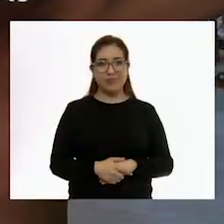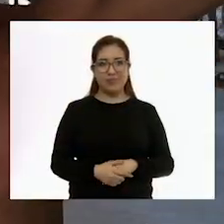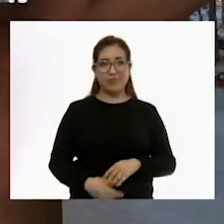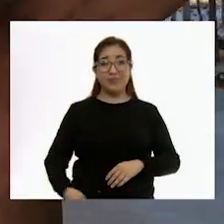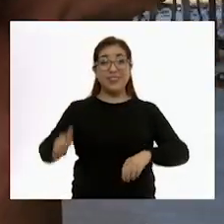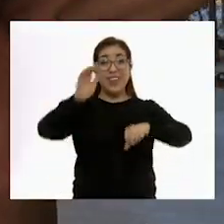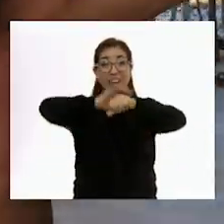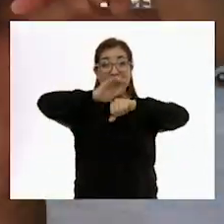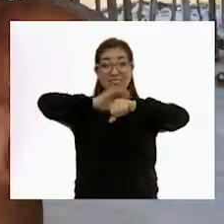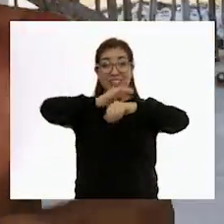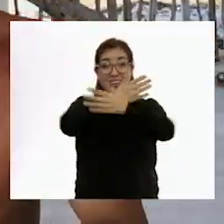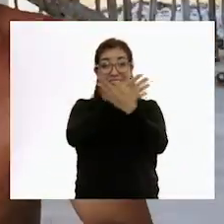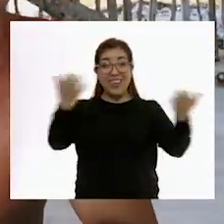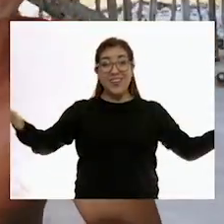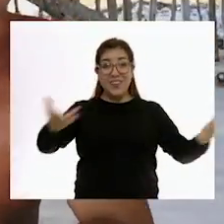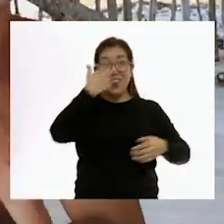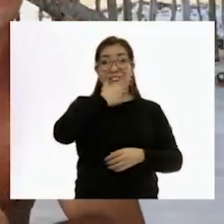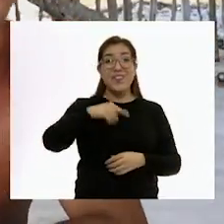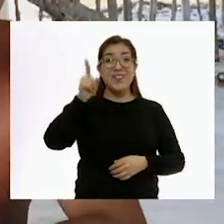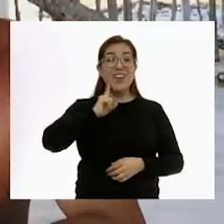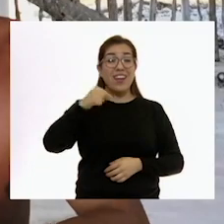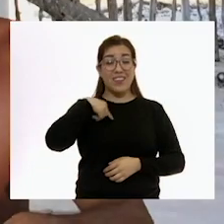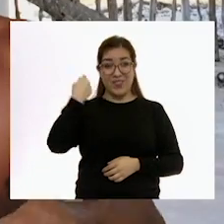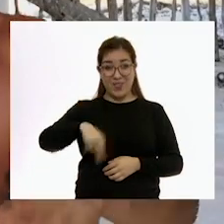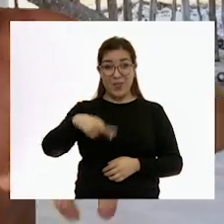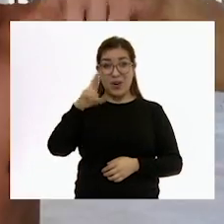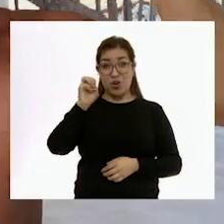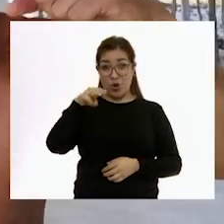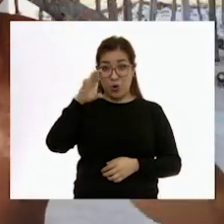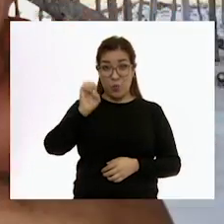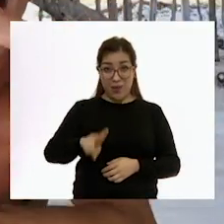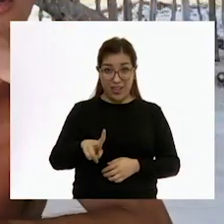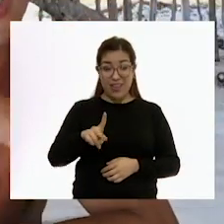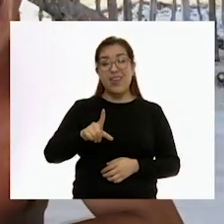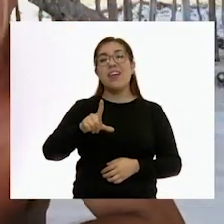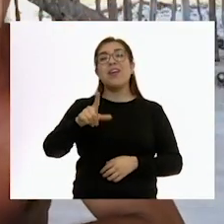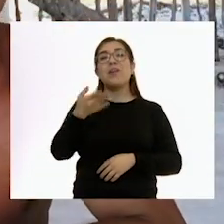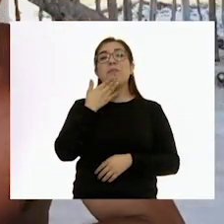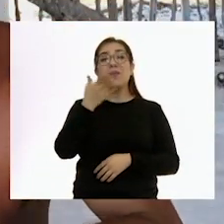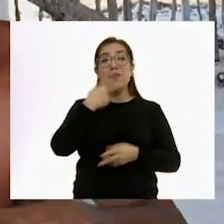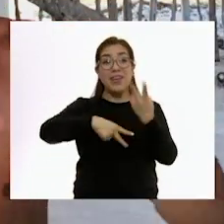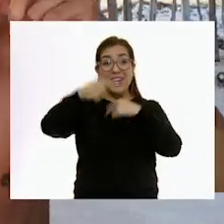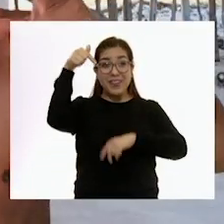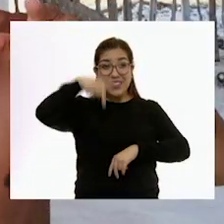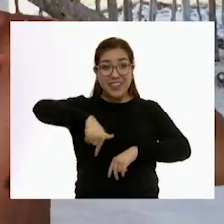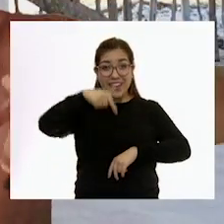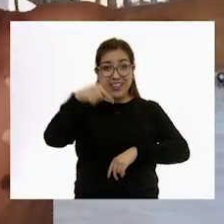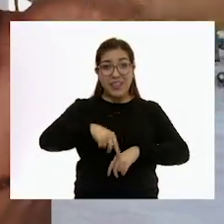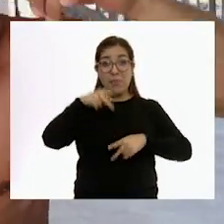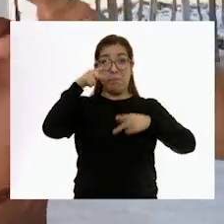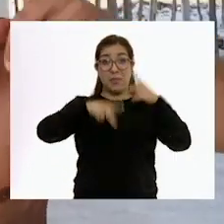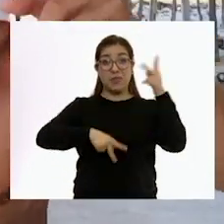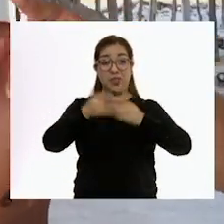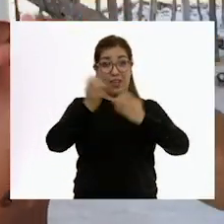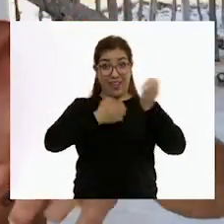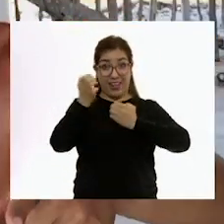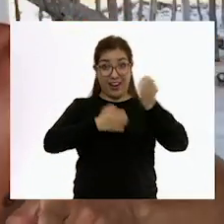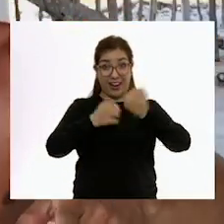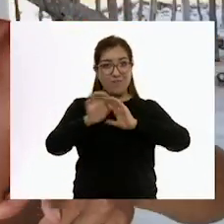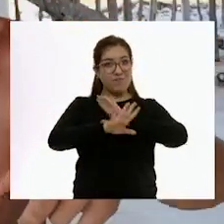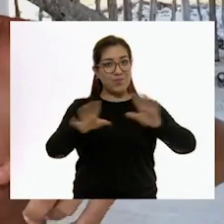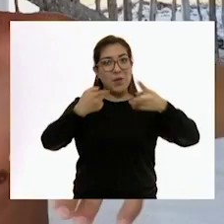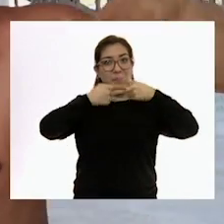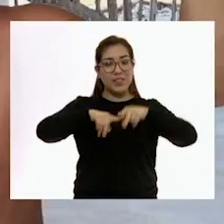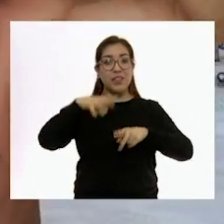Amigos míos, yo soy Romel Pacheco y bienvenidos a Pausa Activa. Iniciaremos con el